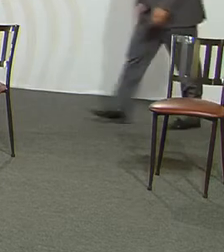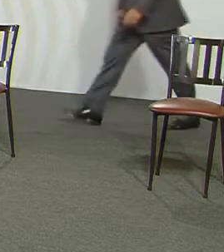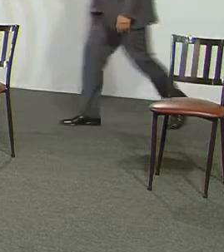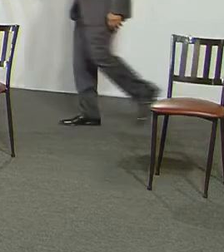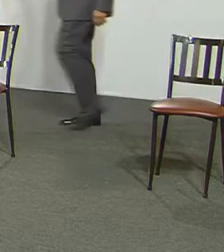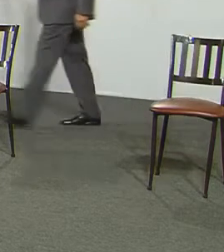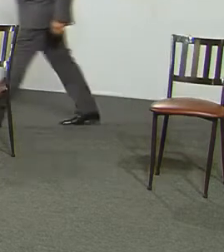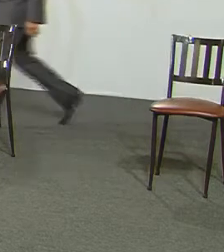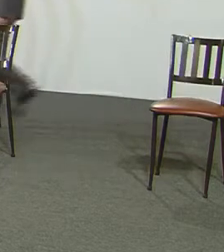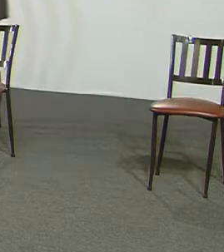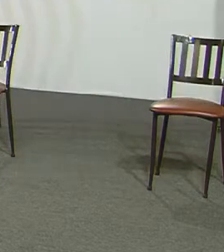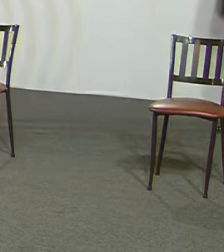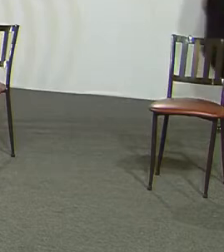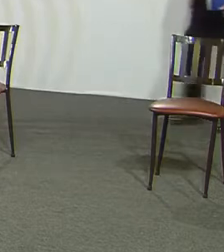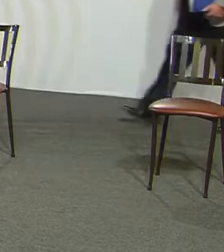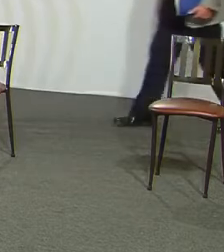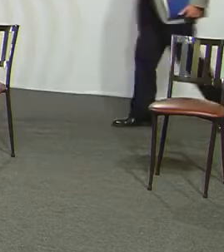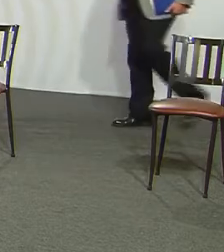días.